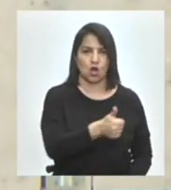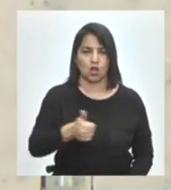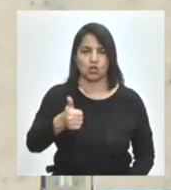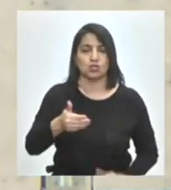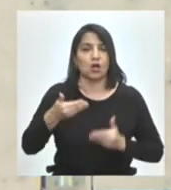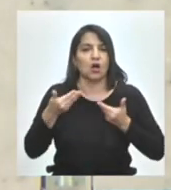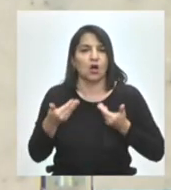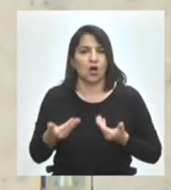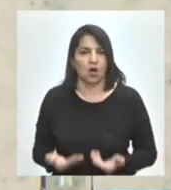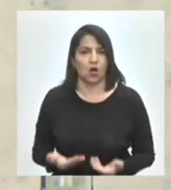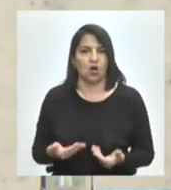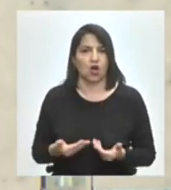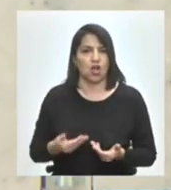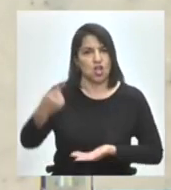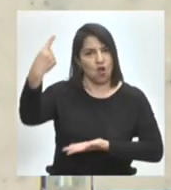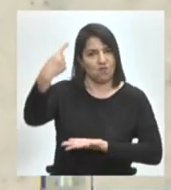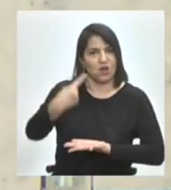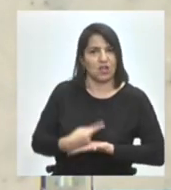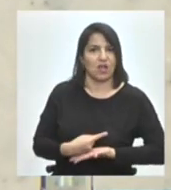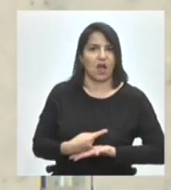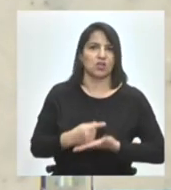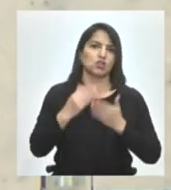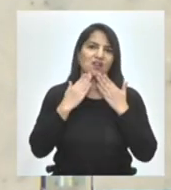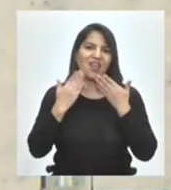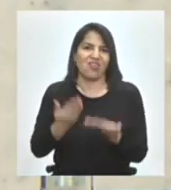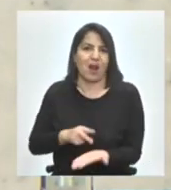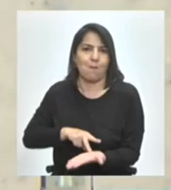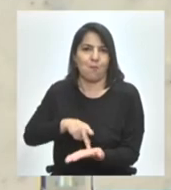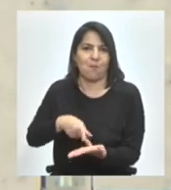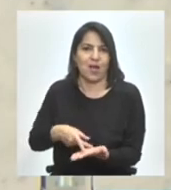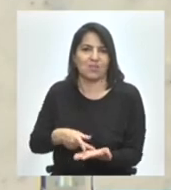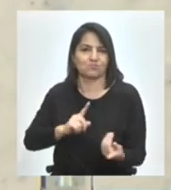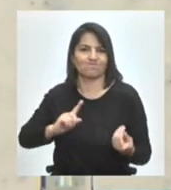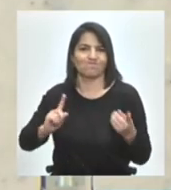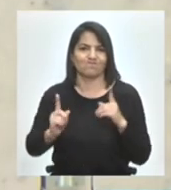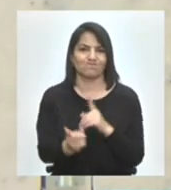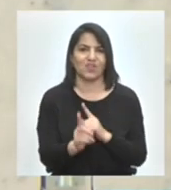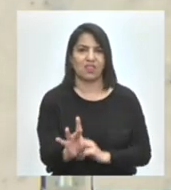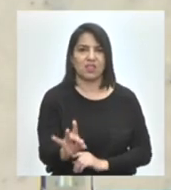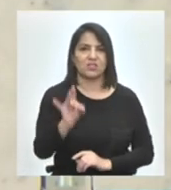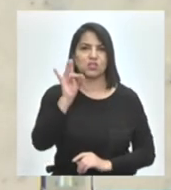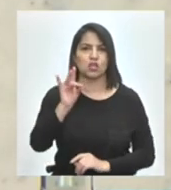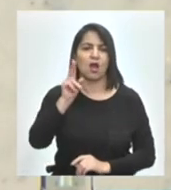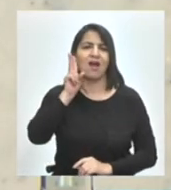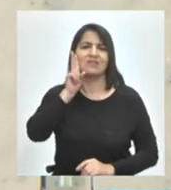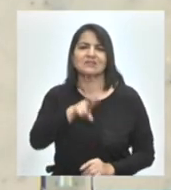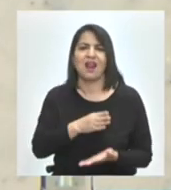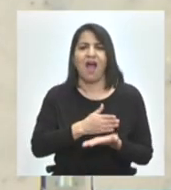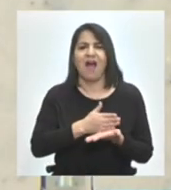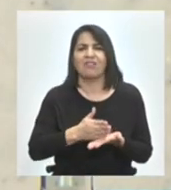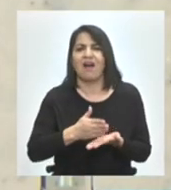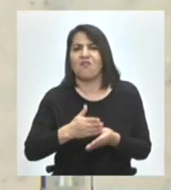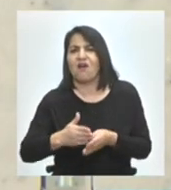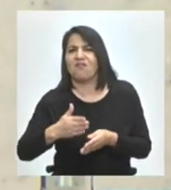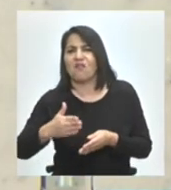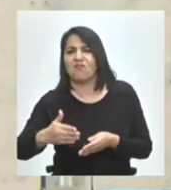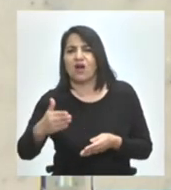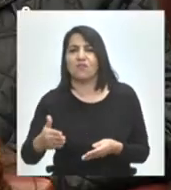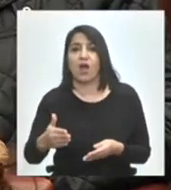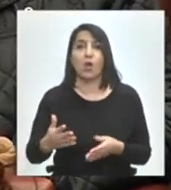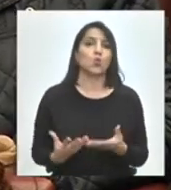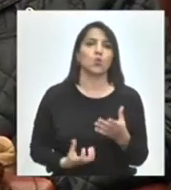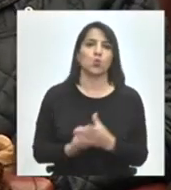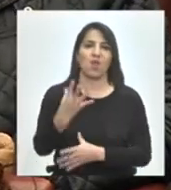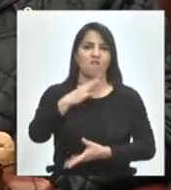Hoy tenemos la obligación de dar ese paso, con decisión y sin seguir postergando, un nuevo pacto